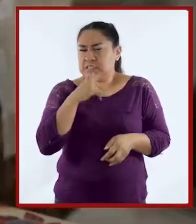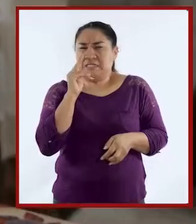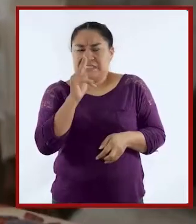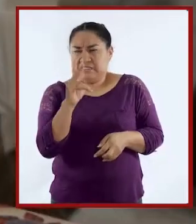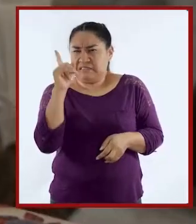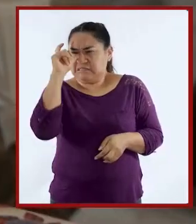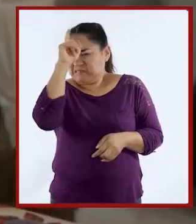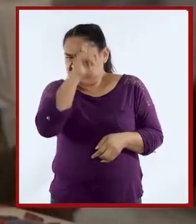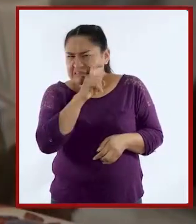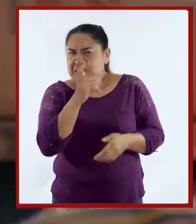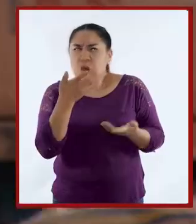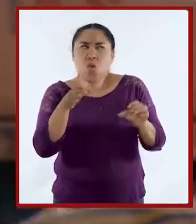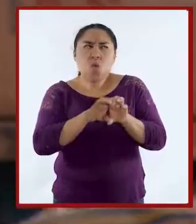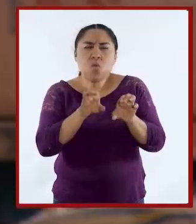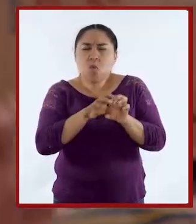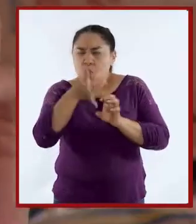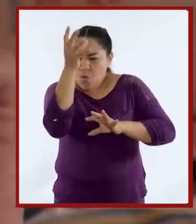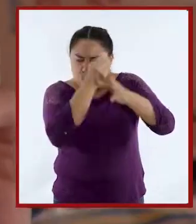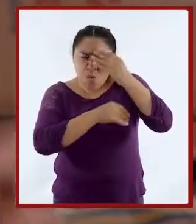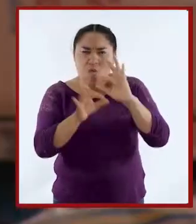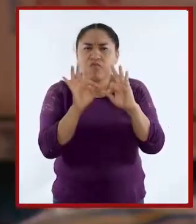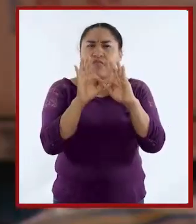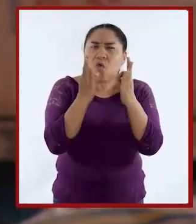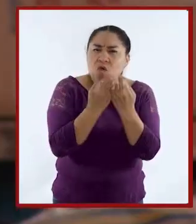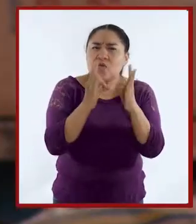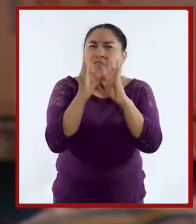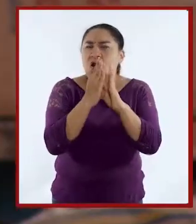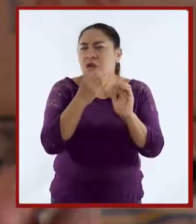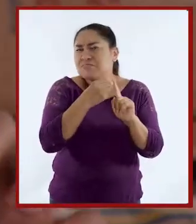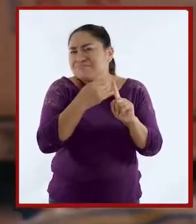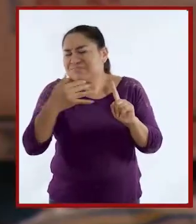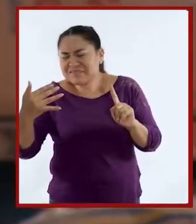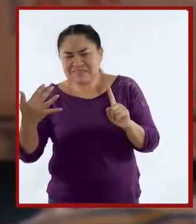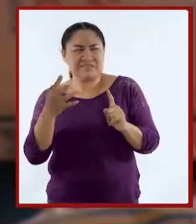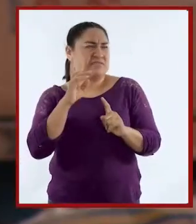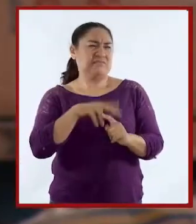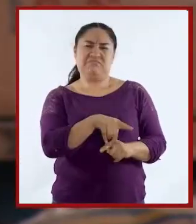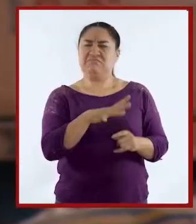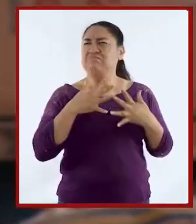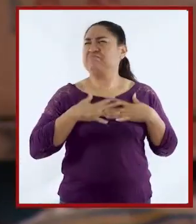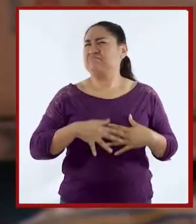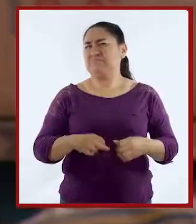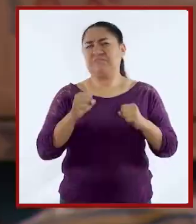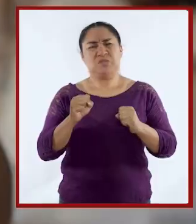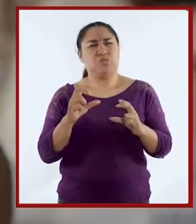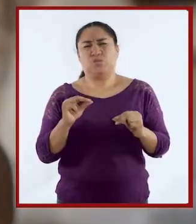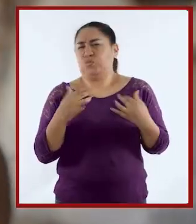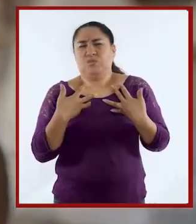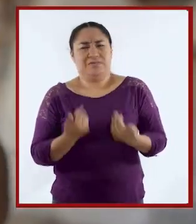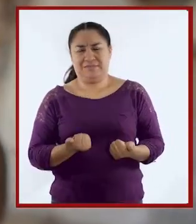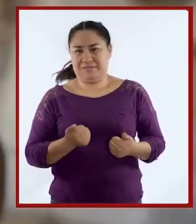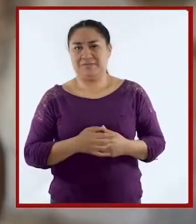poco difícil aprenderse muchas fórmulas, aprenderse muchas cosas que finalmente no comprendía.